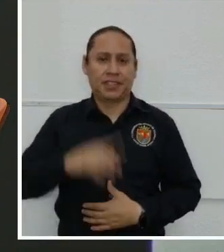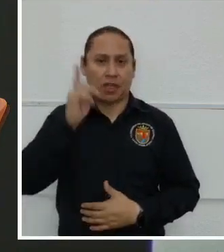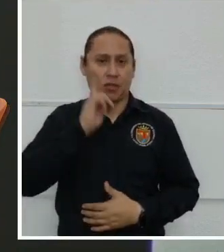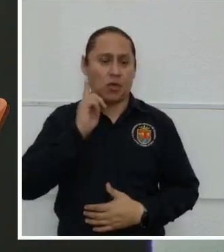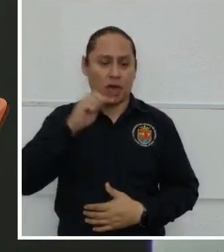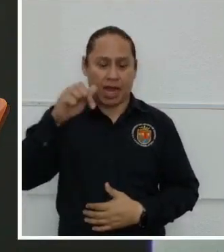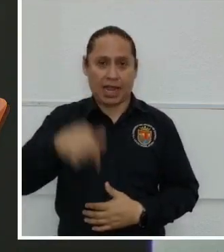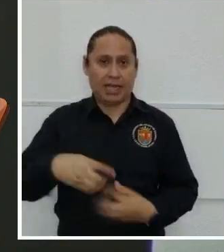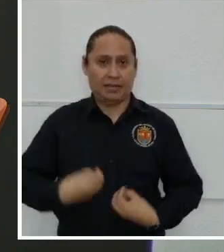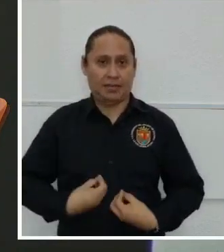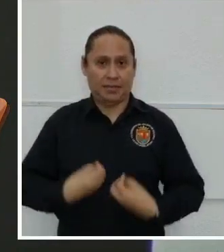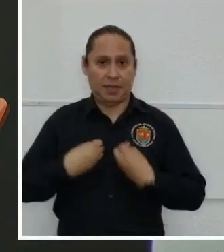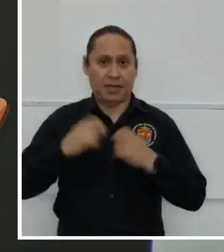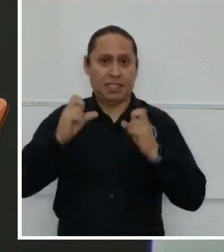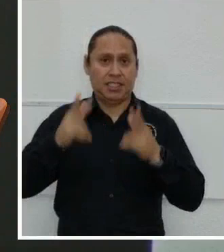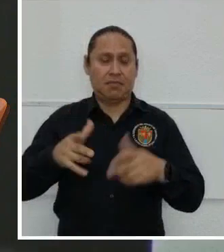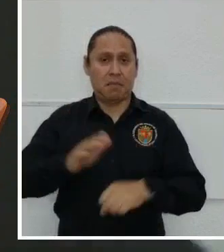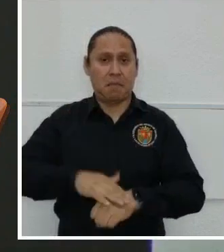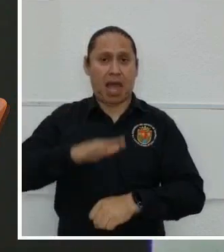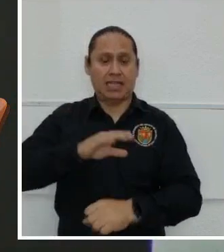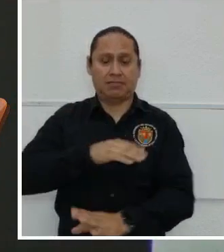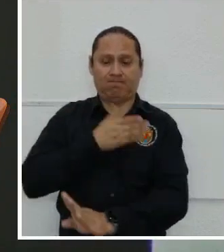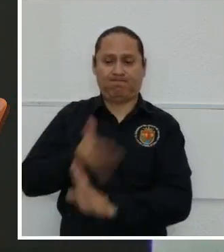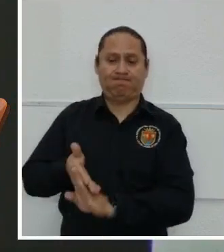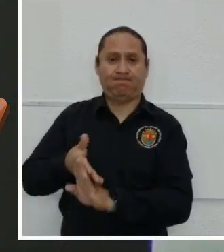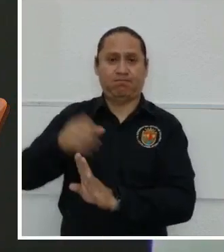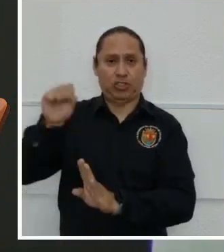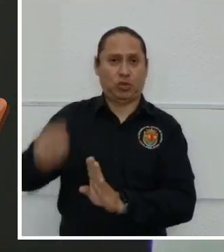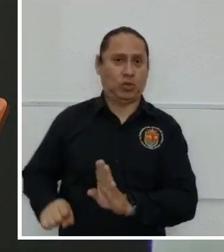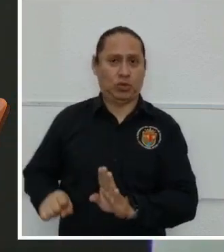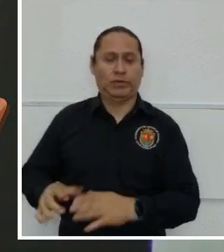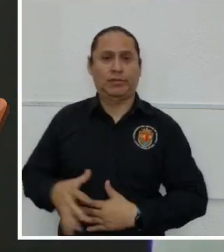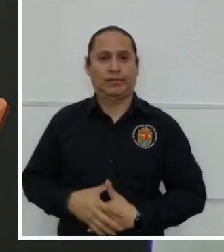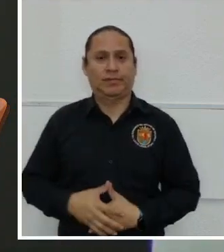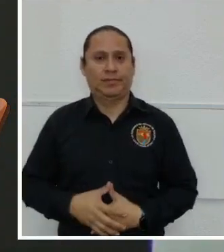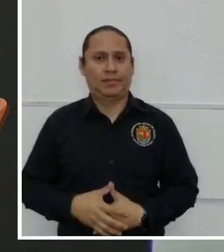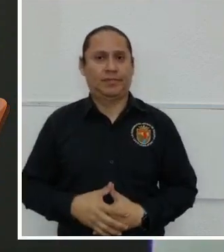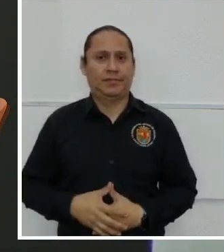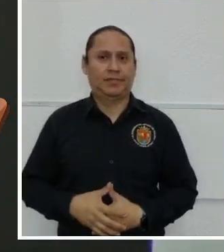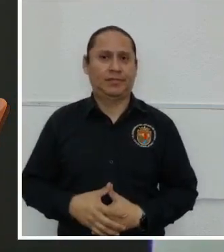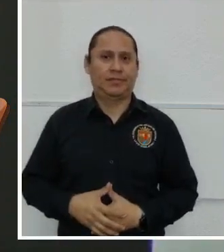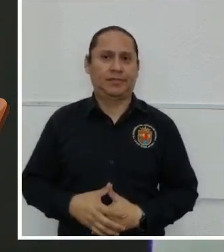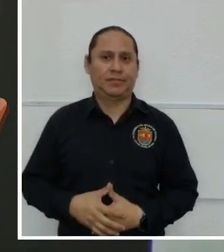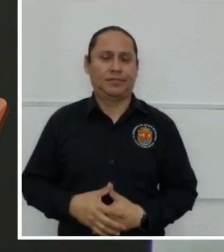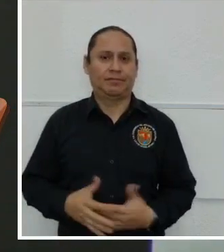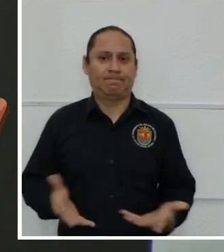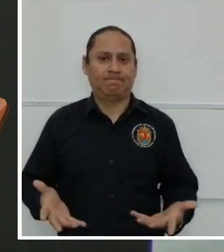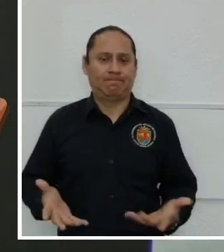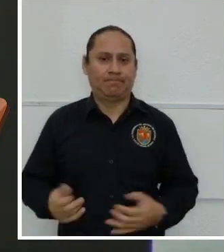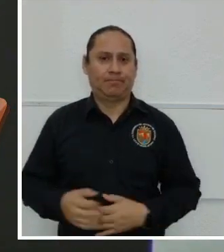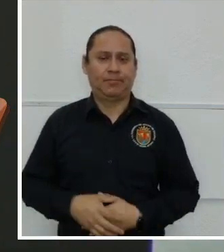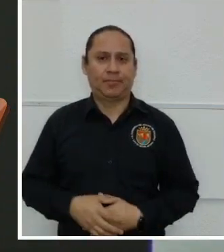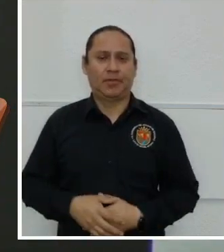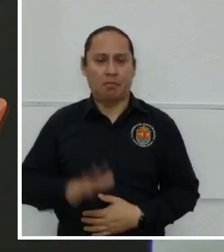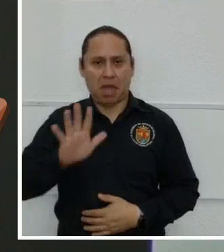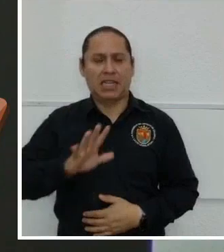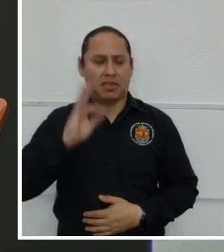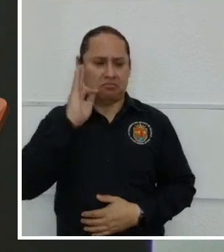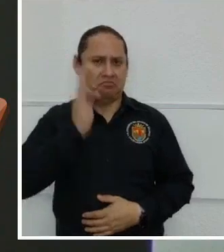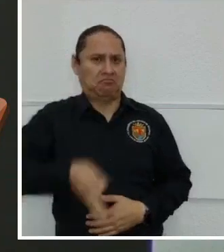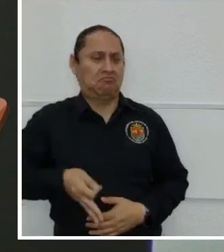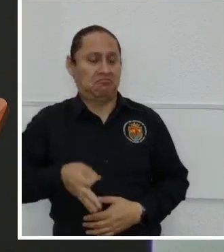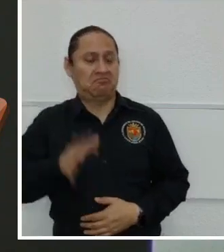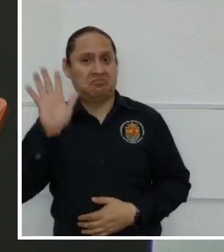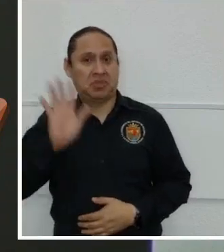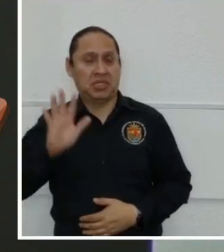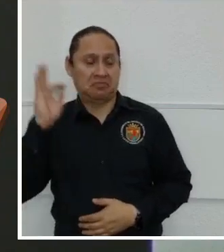aquí vive más violencia en el sureste, aunque sea aceptada por ella,